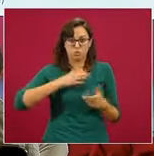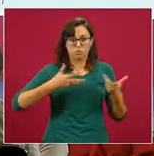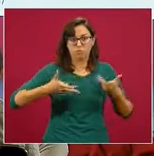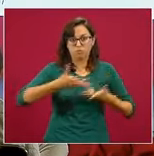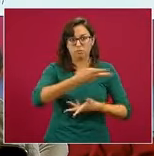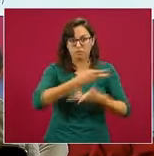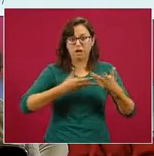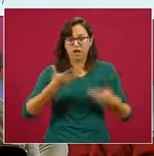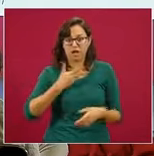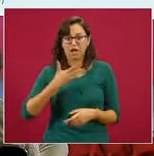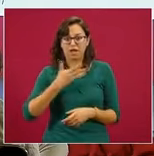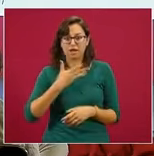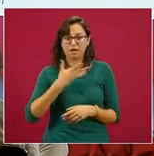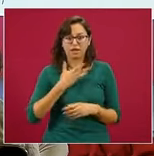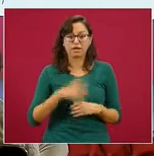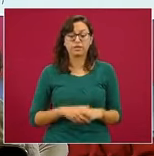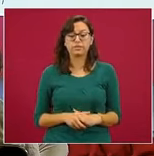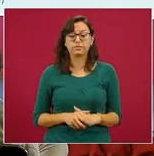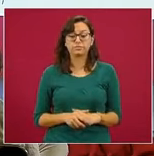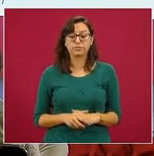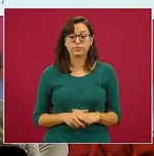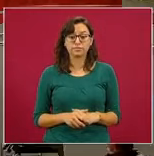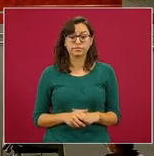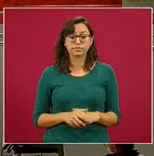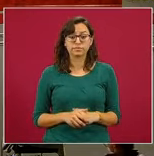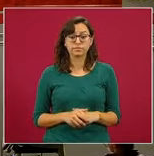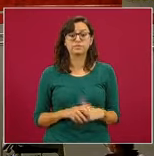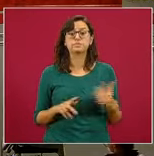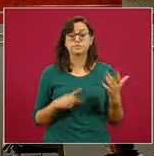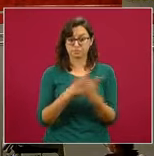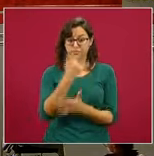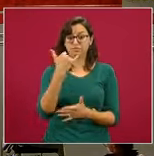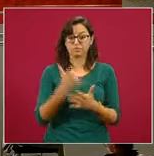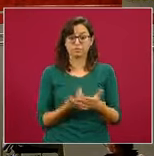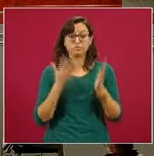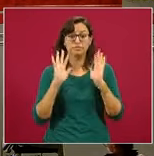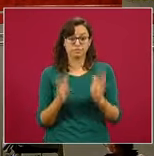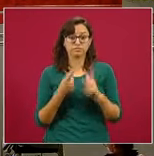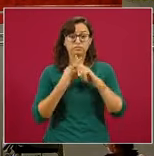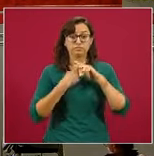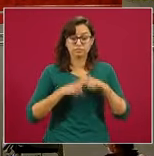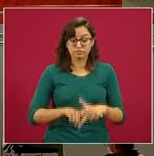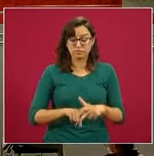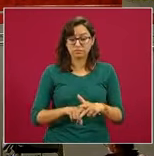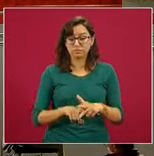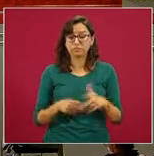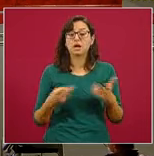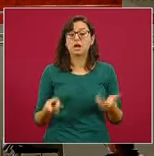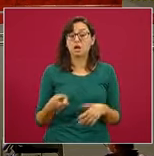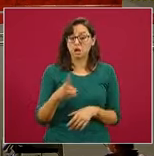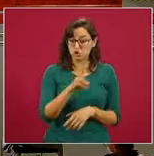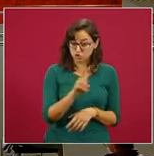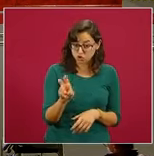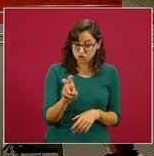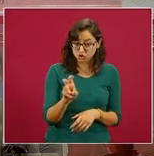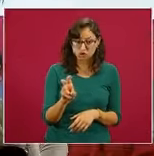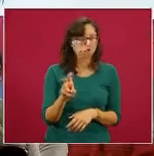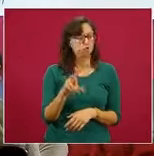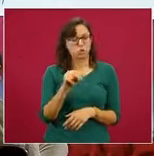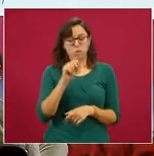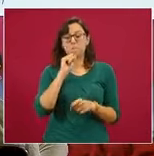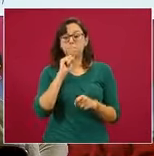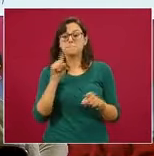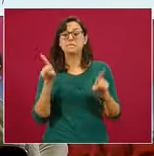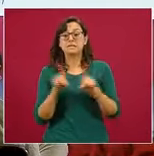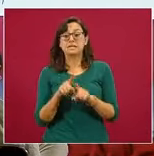circulando. Tenemos un proyecto ya está arrancado este proyecto y queremos secuenciar no los 200 genomas que tenemos, sino queremos secuenciar